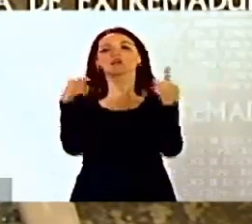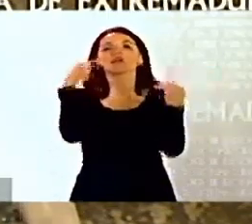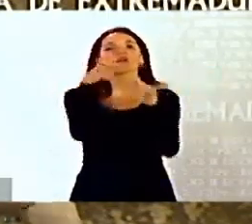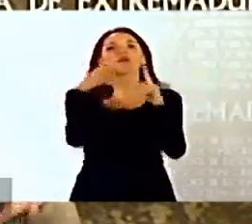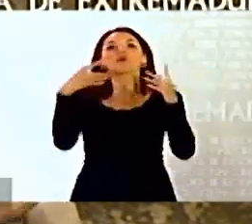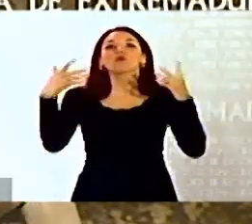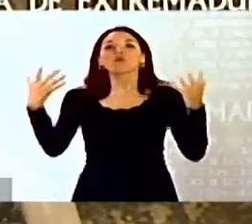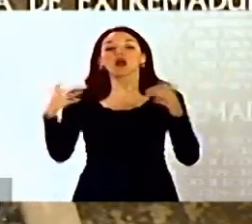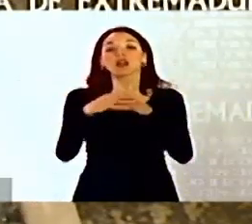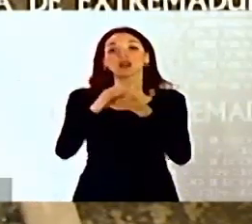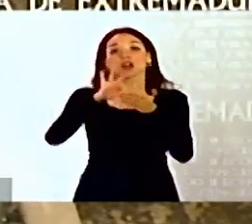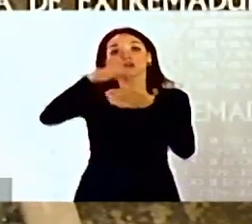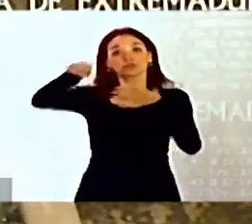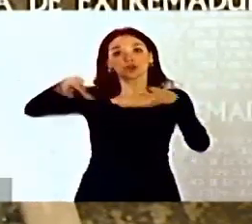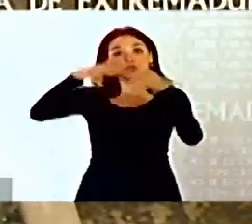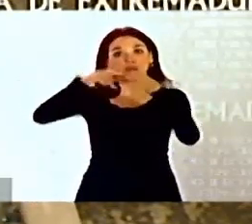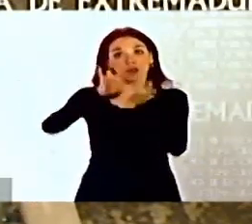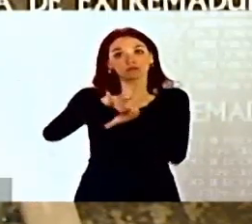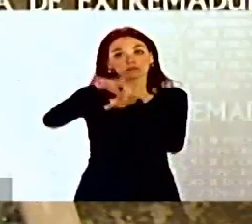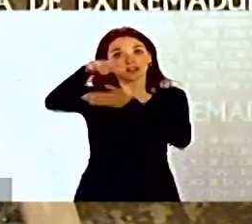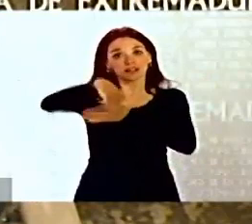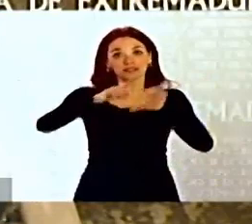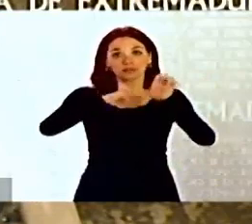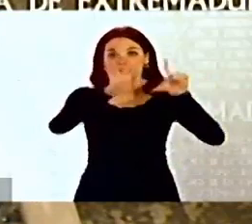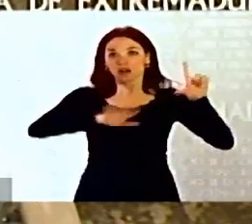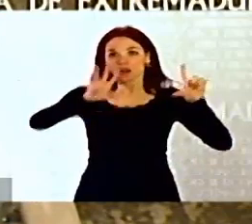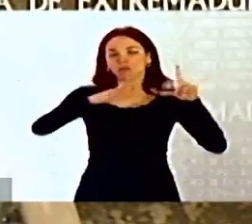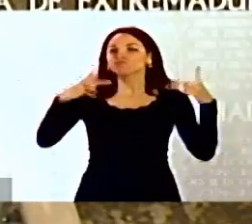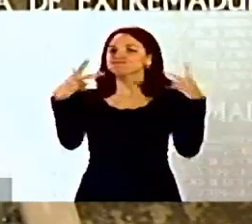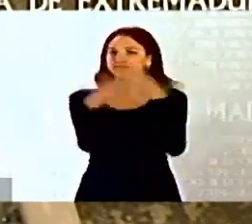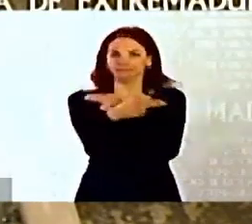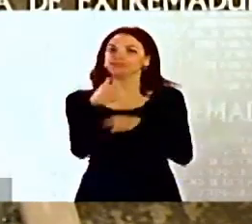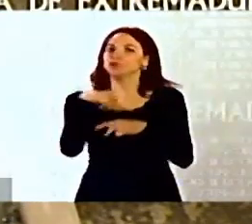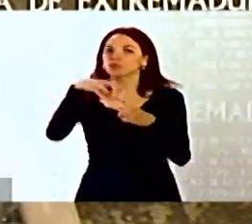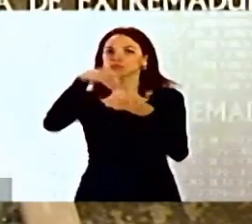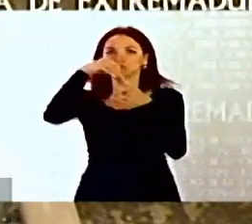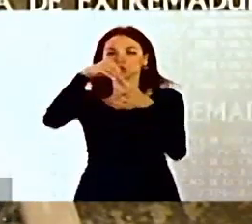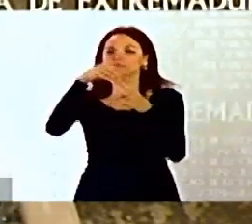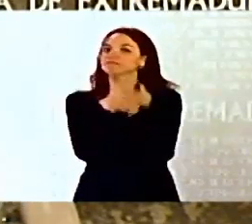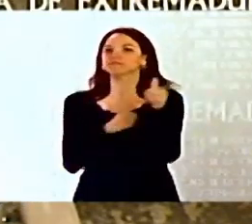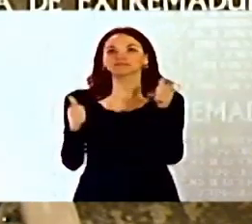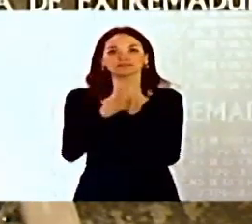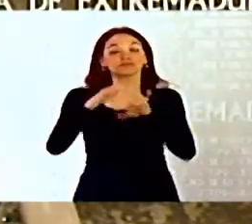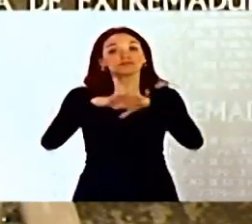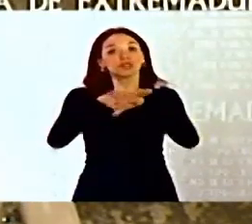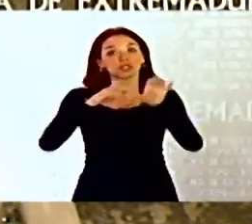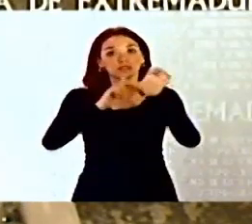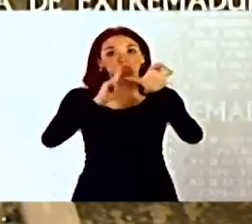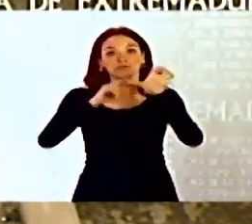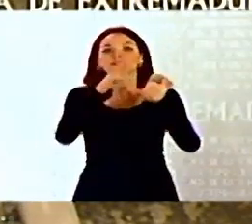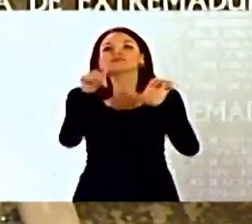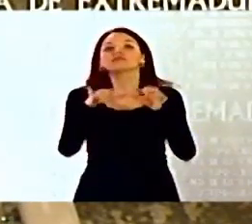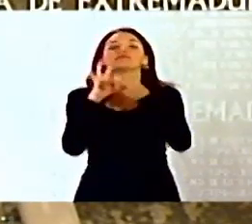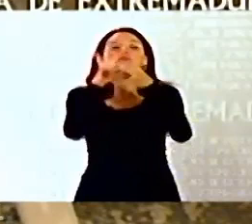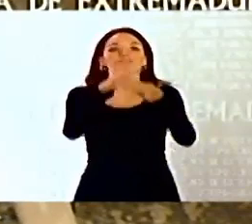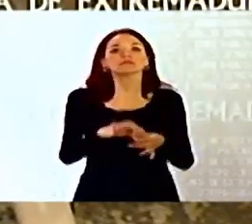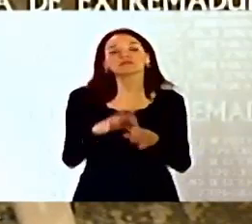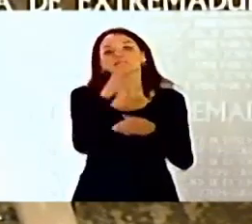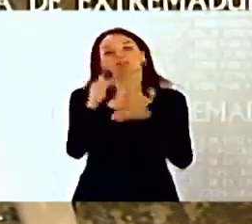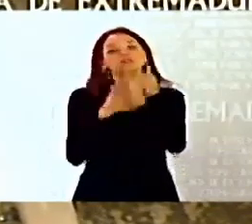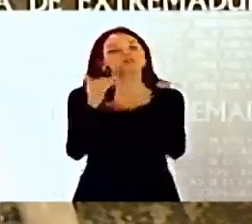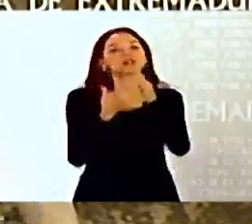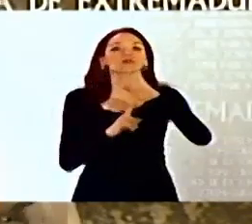la exclusión social en nuestra región. Es un objetivo fundamental del Gobierno que tiene que ver con la cohesión y el progreso social y,